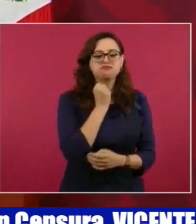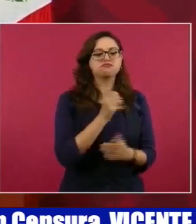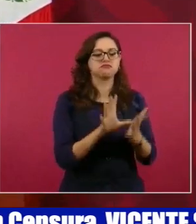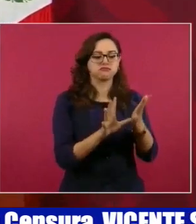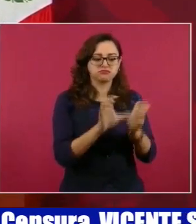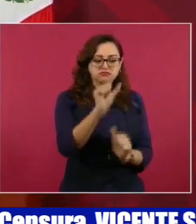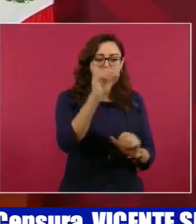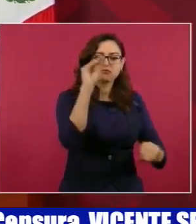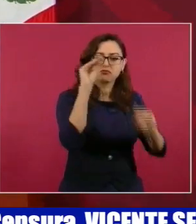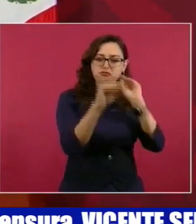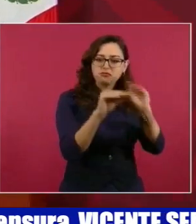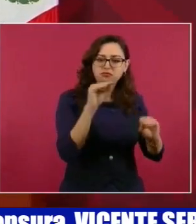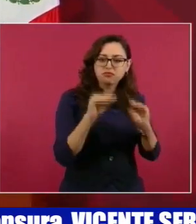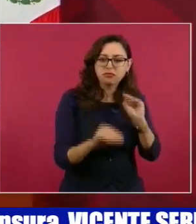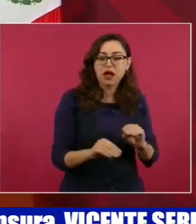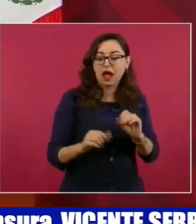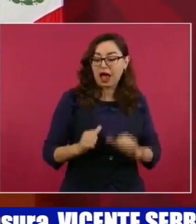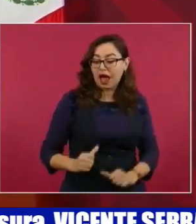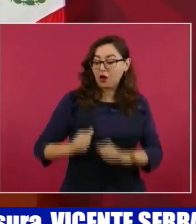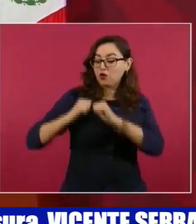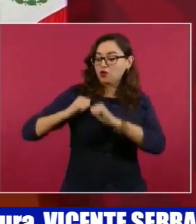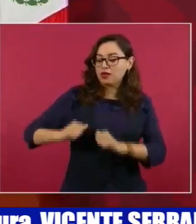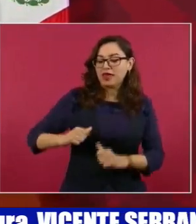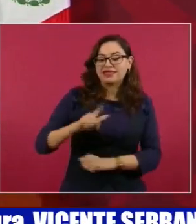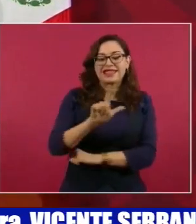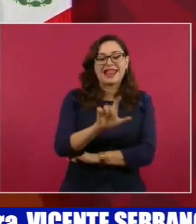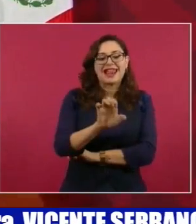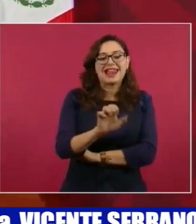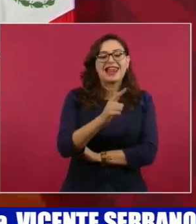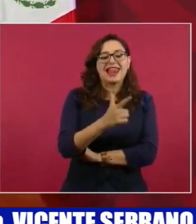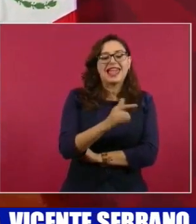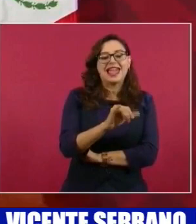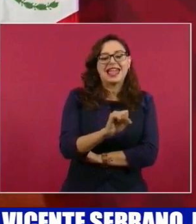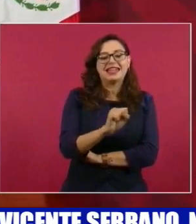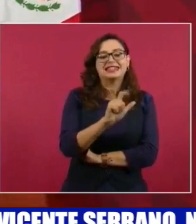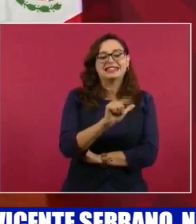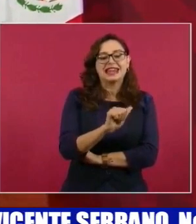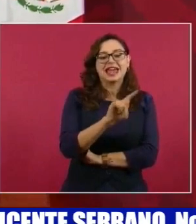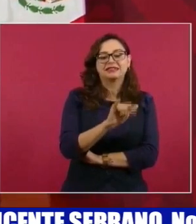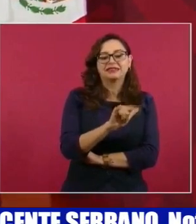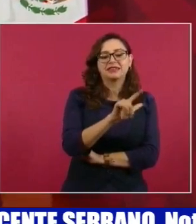Por eso existe la división, el equilibrio entre los poderes.